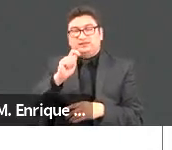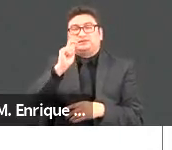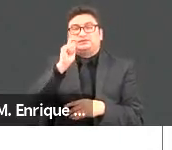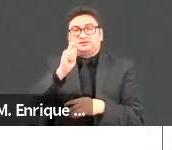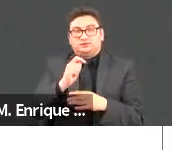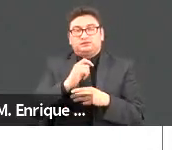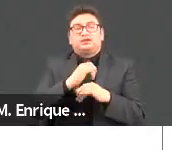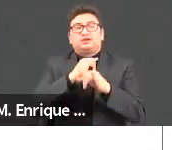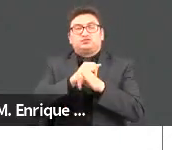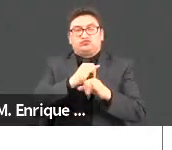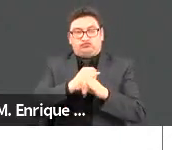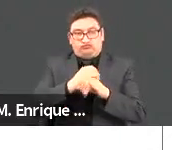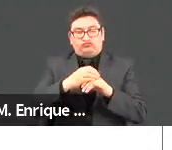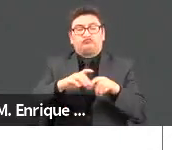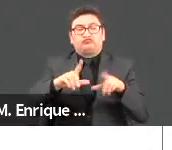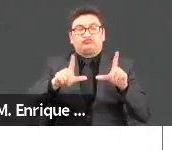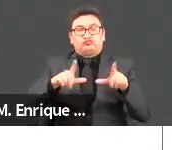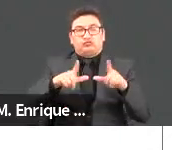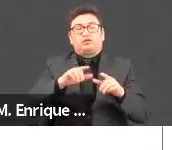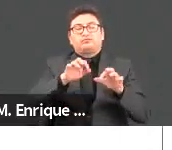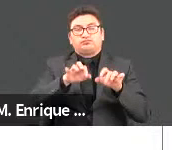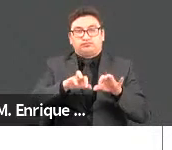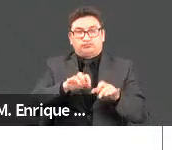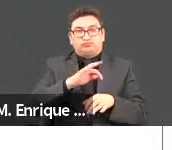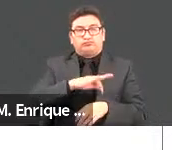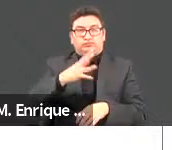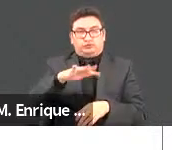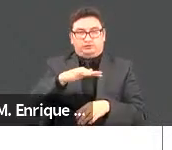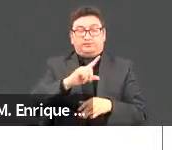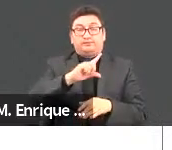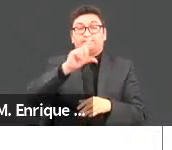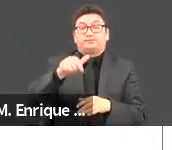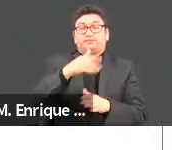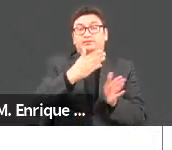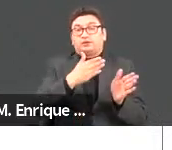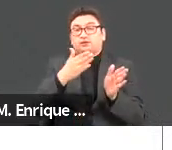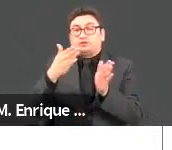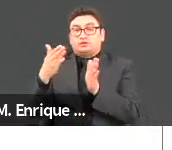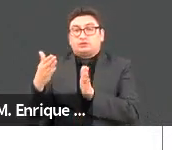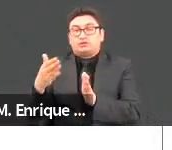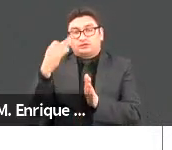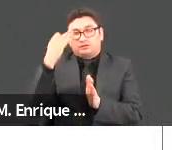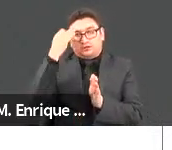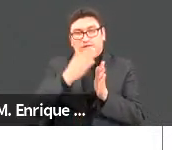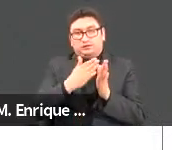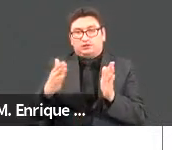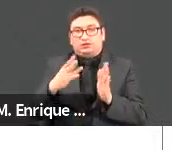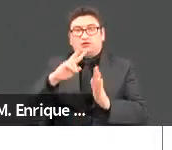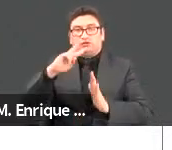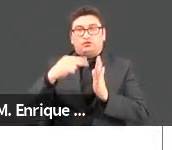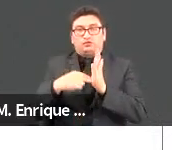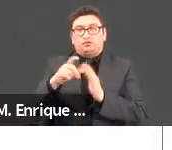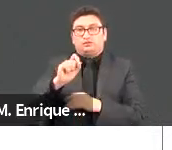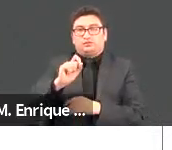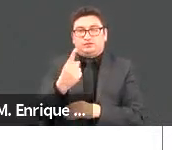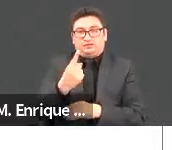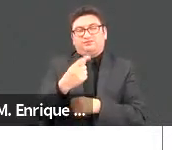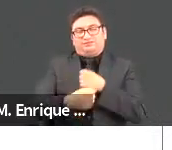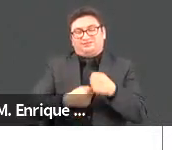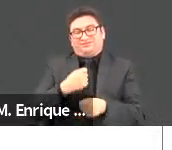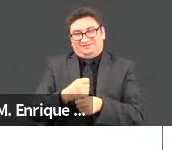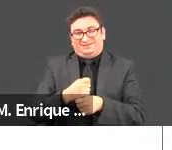Bien, continuando con nuestra línea del tiempo, llegamos al año 2021.